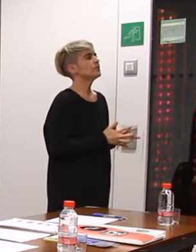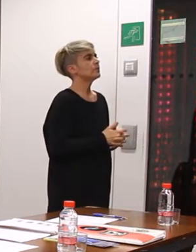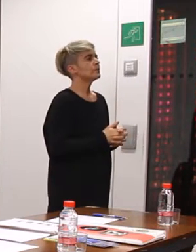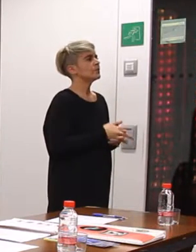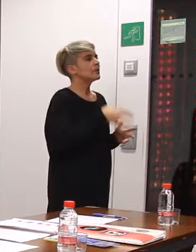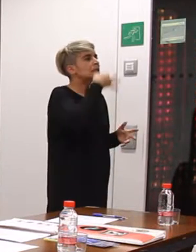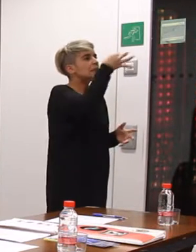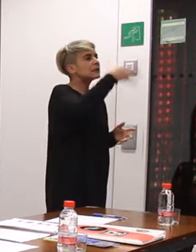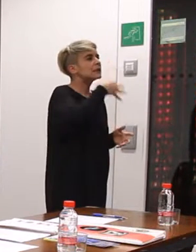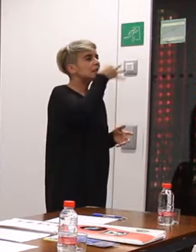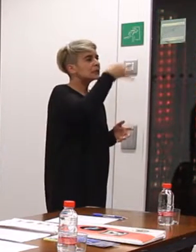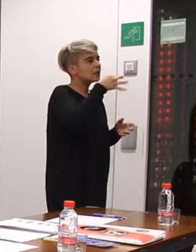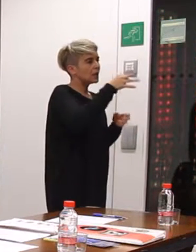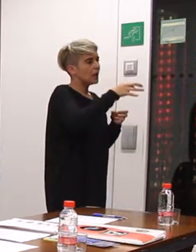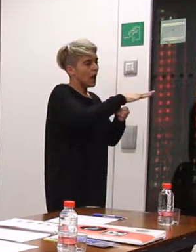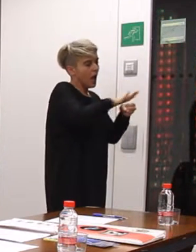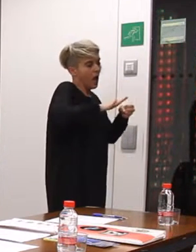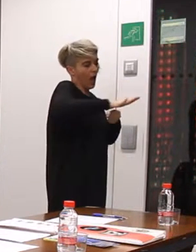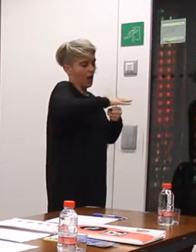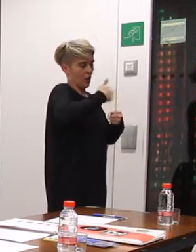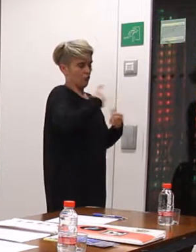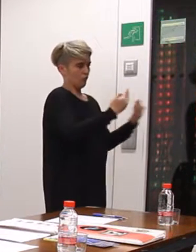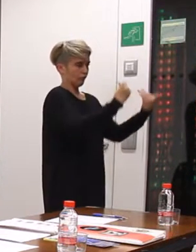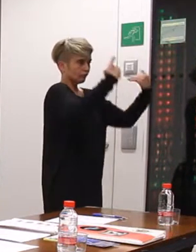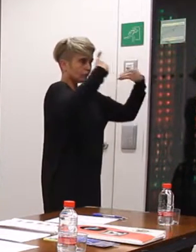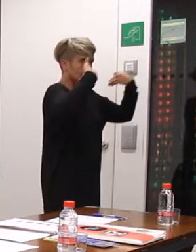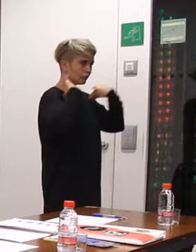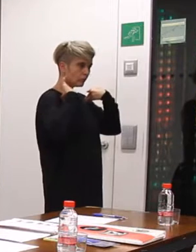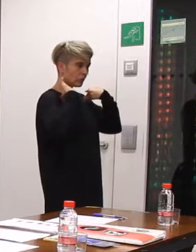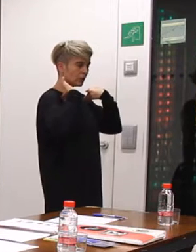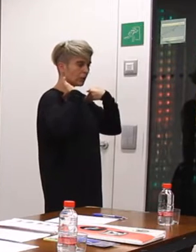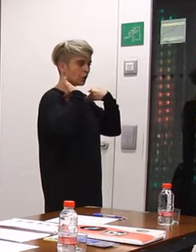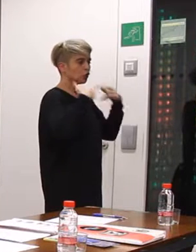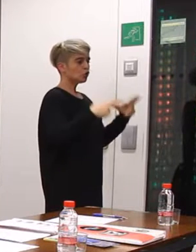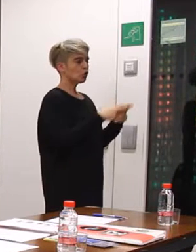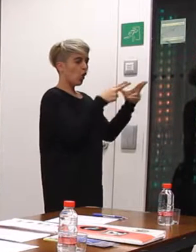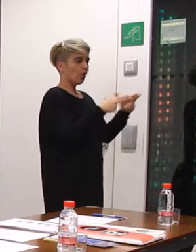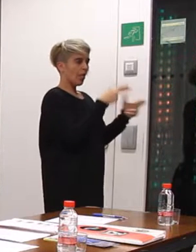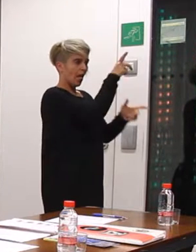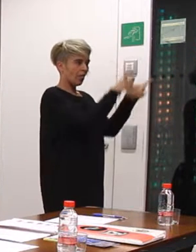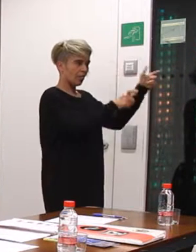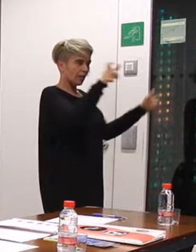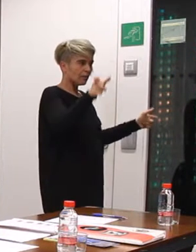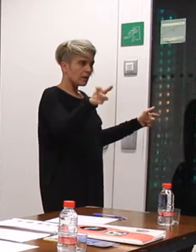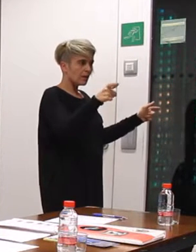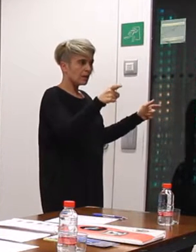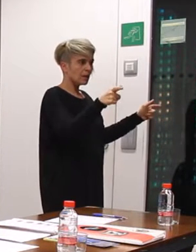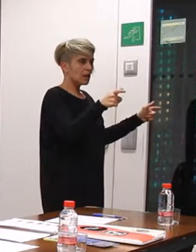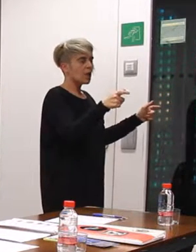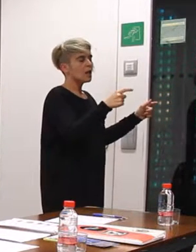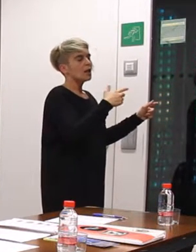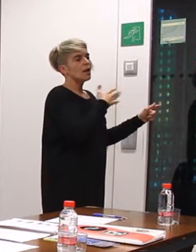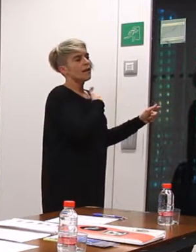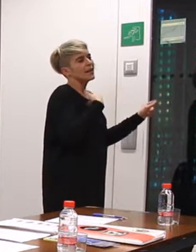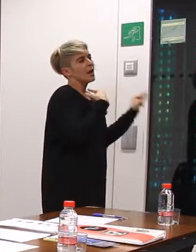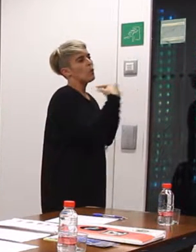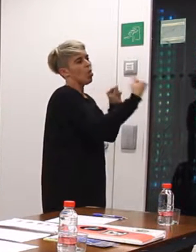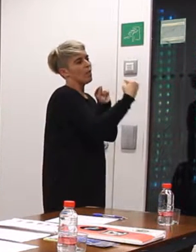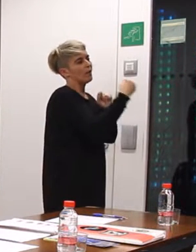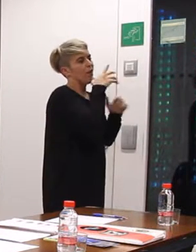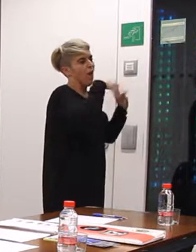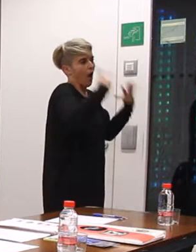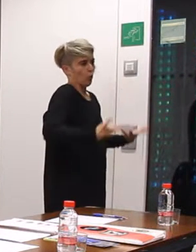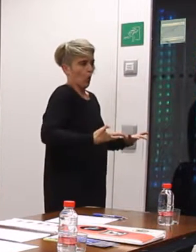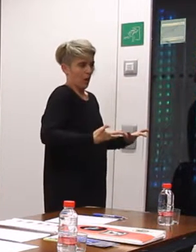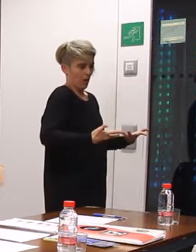proponíamos desde el área de la que soy responsable, desde el área de sociedad civil, proponíamos un debate de máxima actualidad. Es